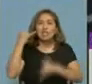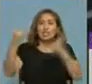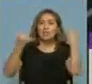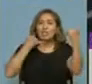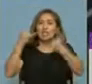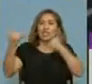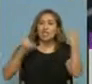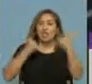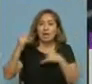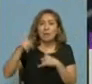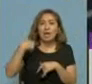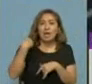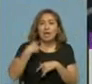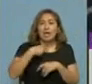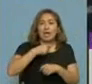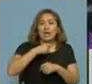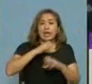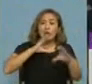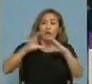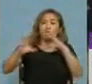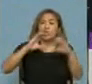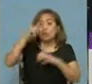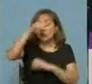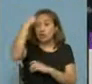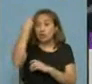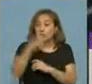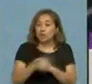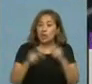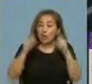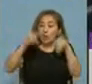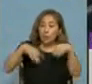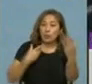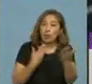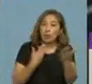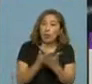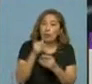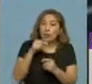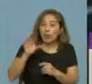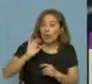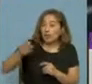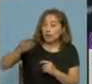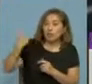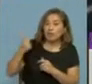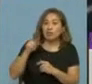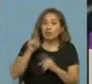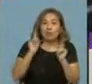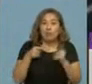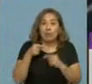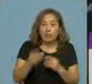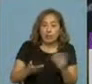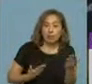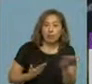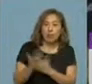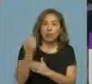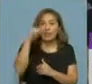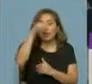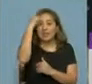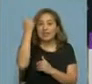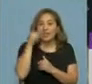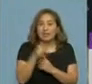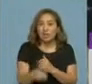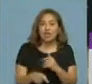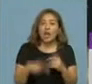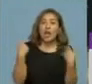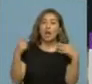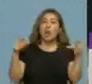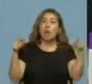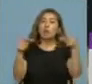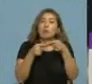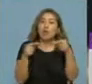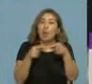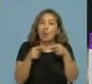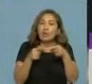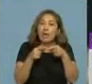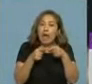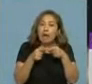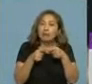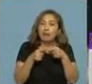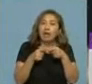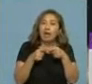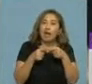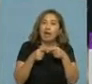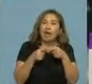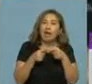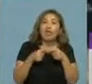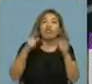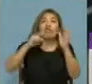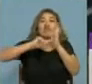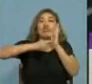comunicación nacional hoy mismo por lo que se había planteado, incluso el año pasado ya se había planteado a nivel de los programas de los canales